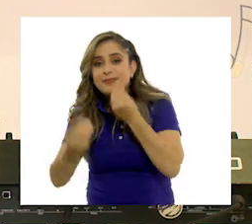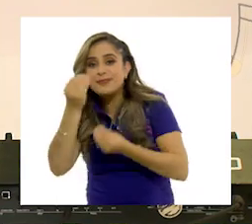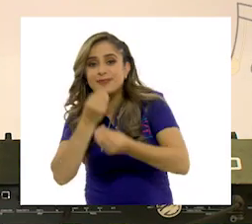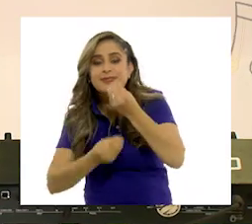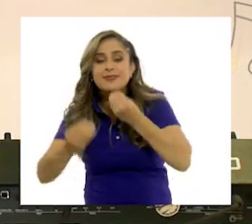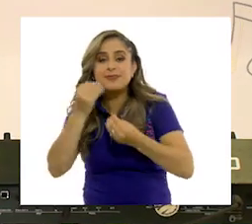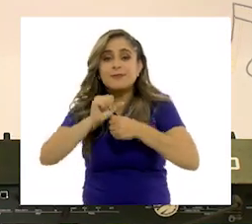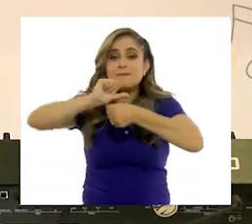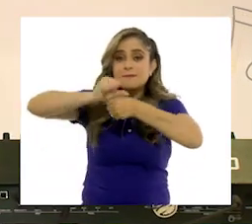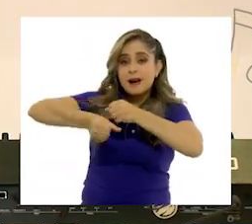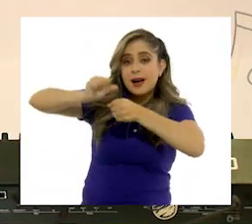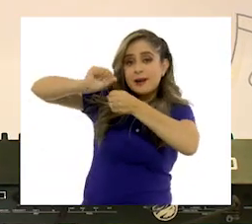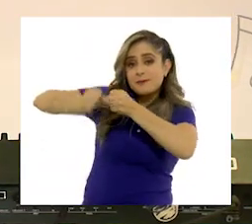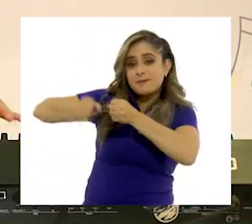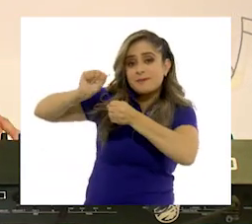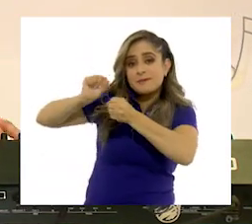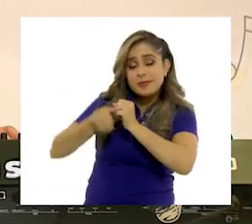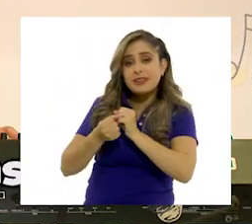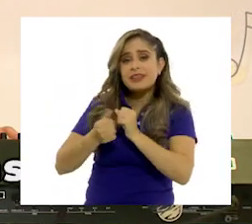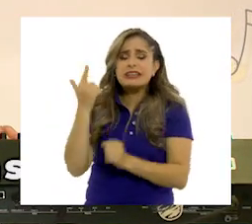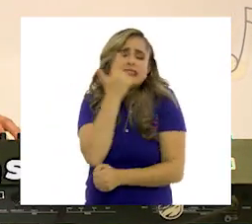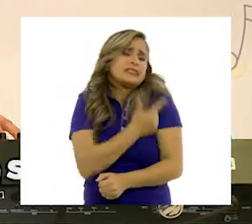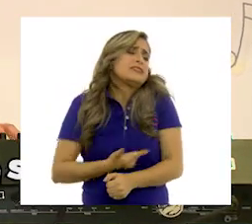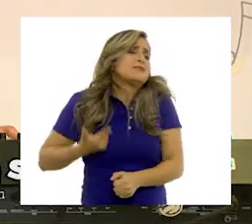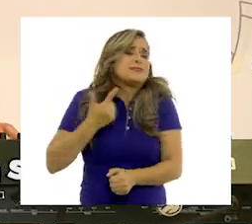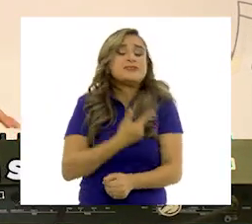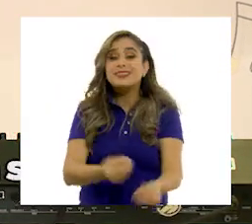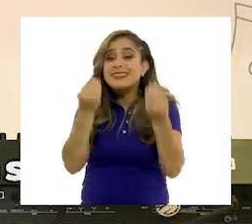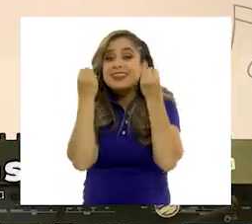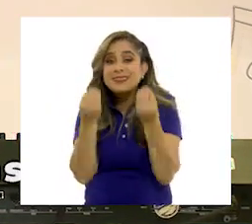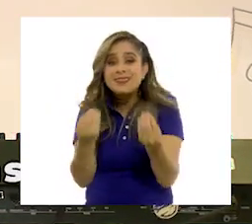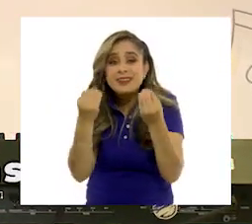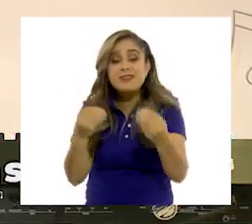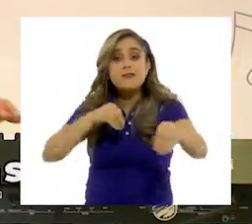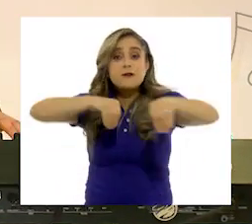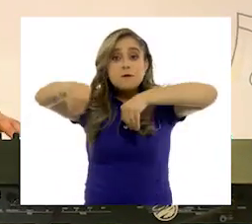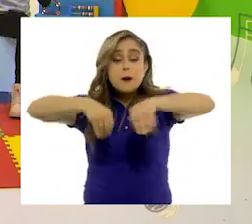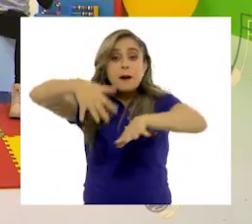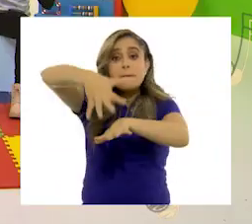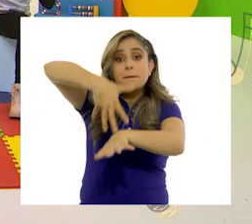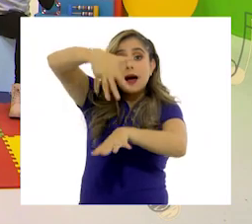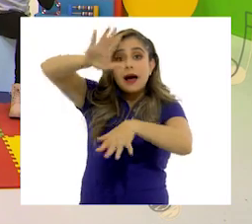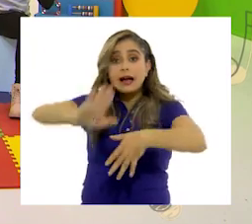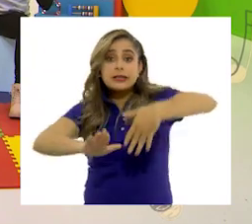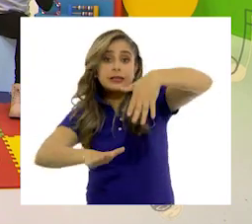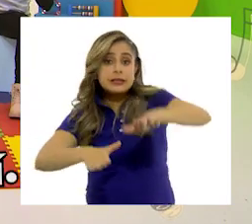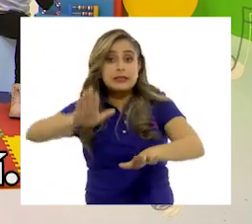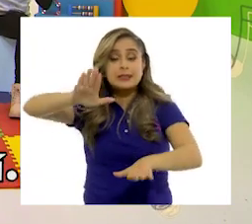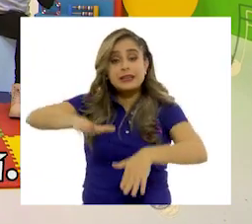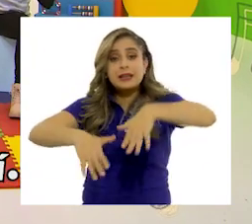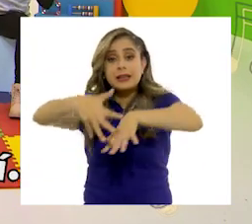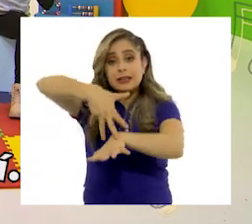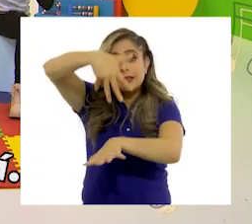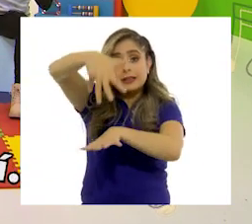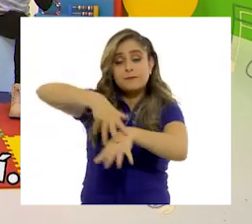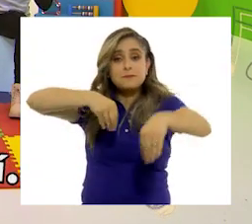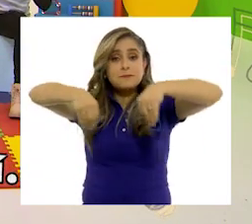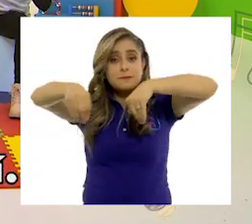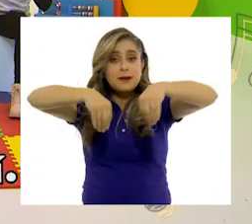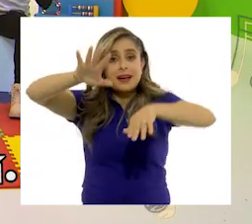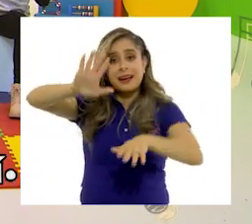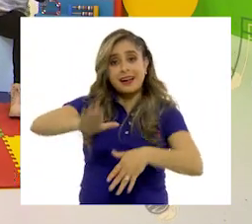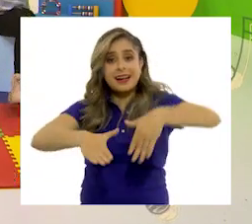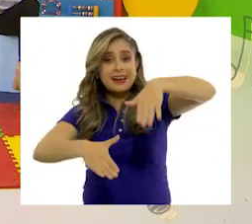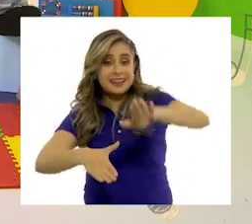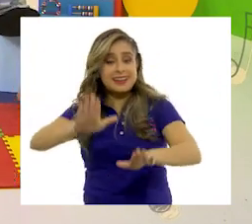come papitas y le gusta tanto que mueve las patitas. Así, así, así, las patitas mueve